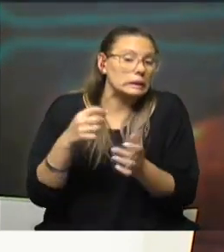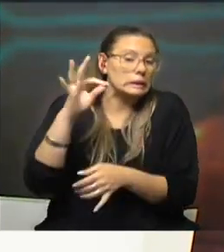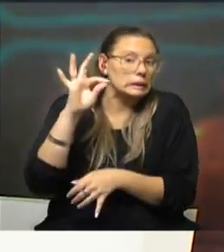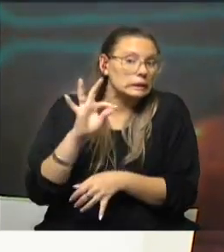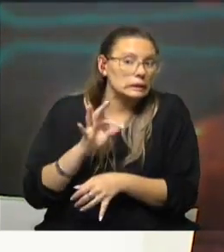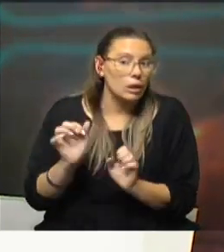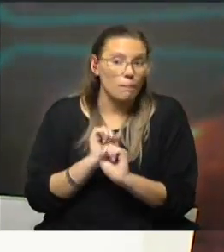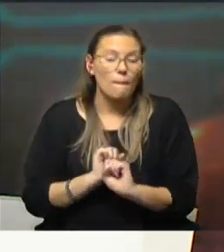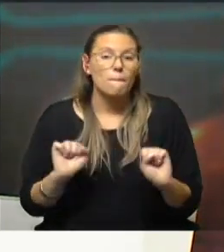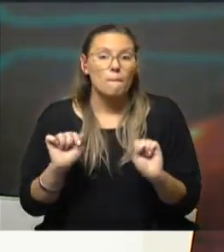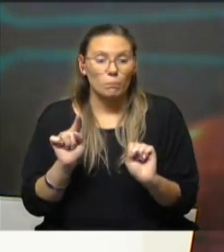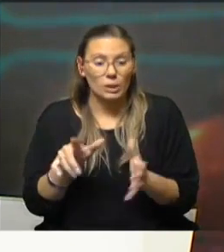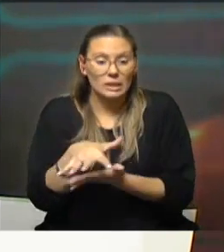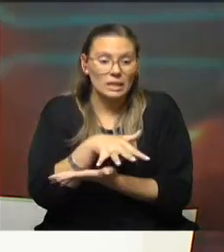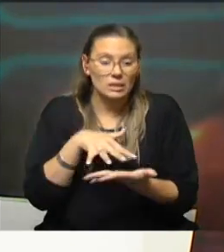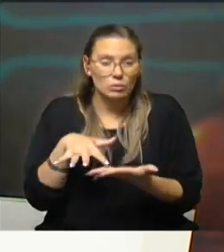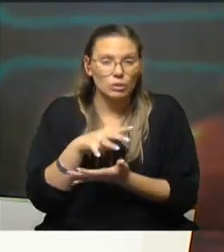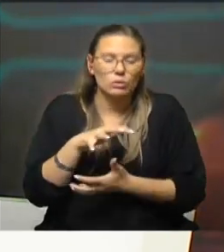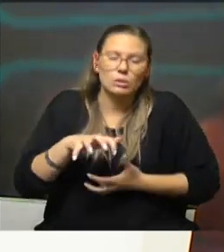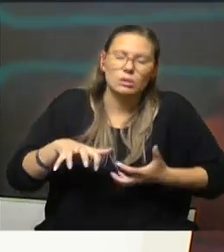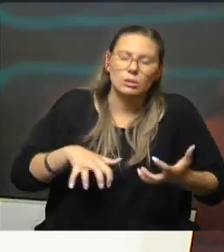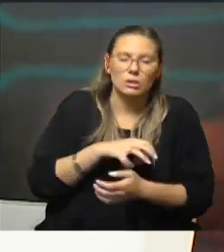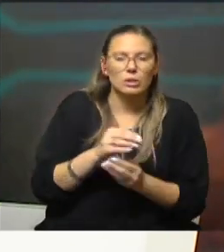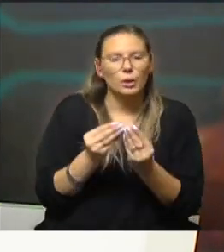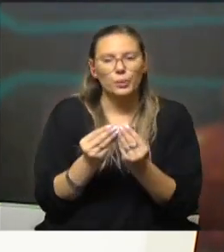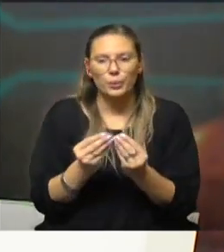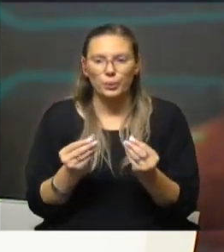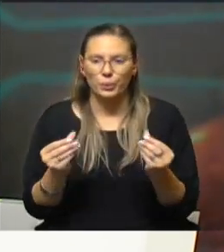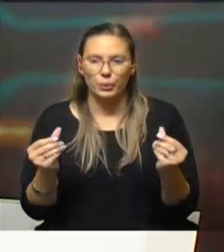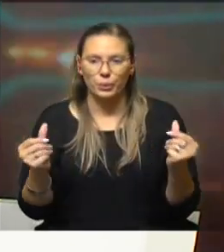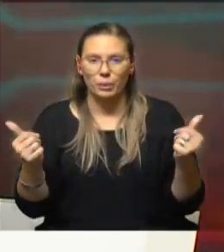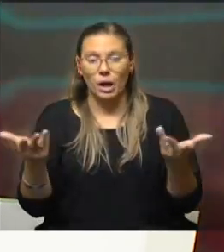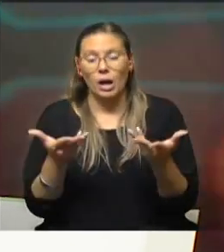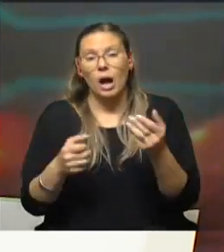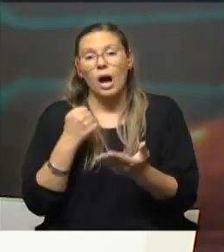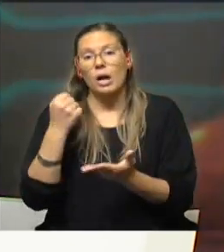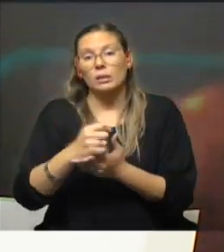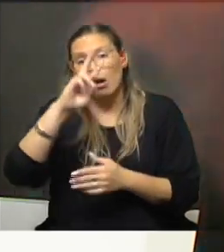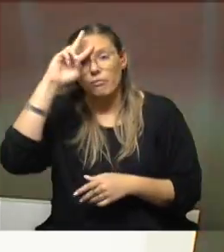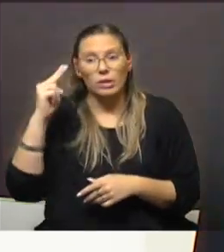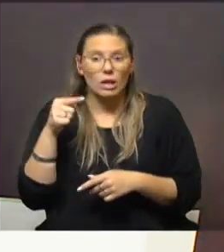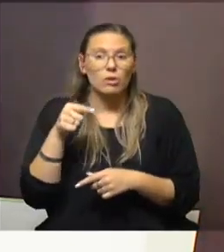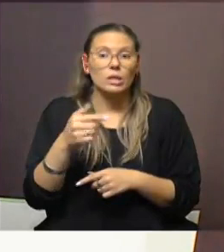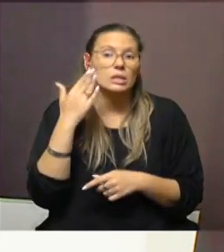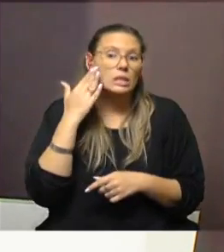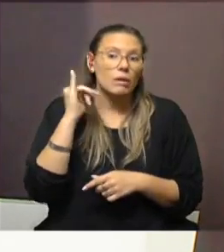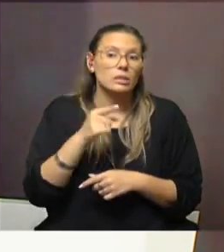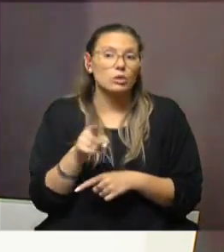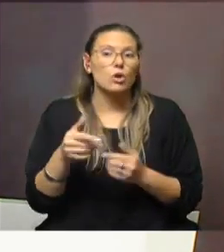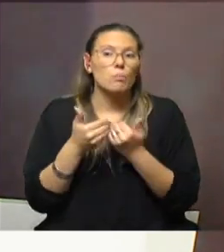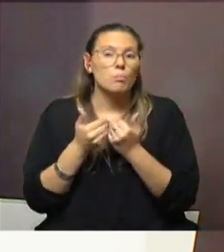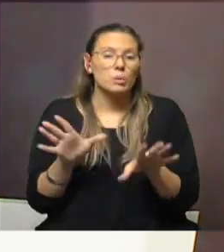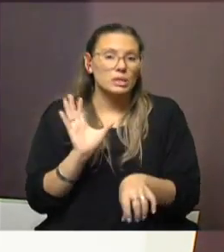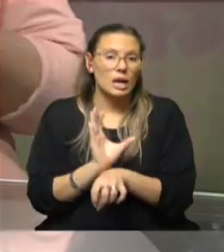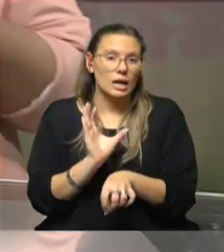cambio que pueda hacer que este escenario de complejidad se despeje de aquí a, qué sé yo, el verano, cuando se va a saber si las clases empiezan